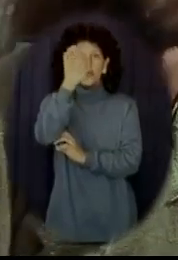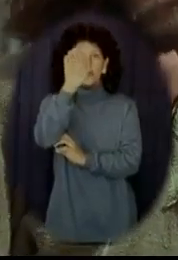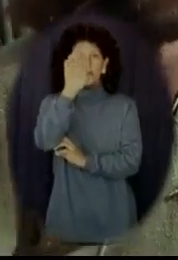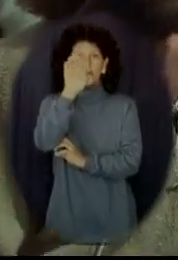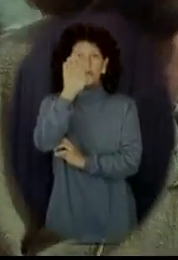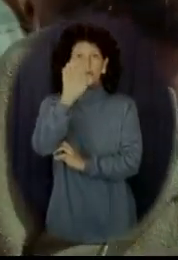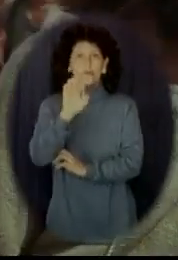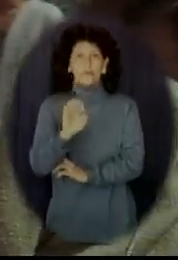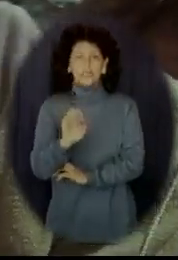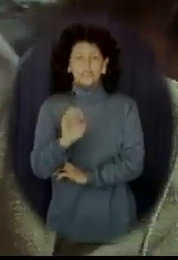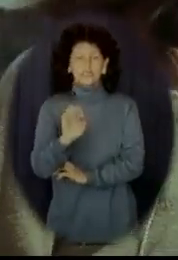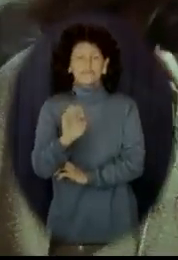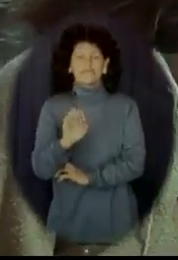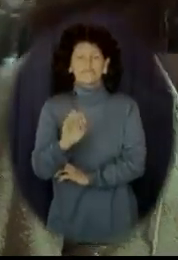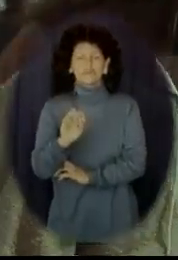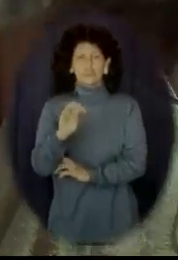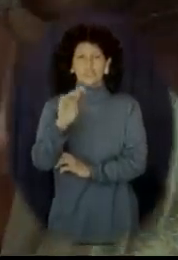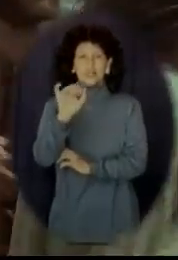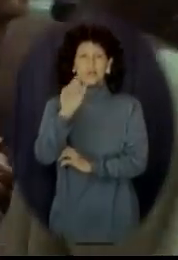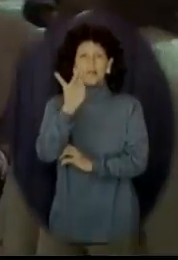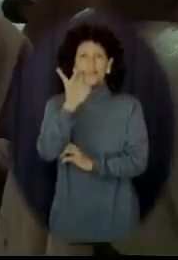Bartolomé.